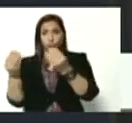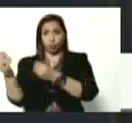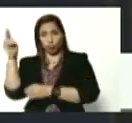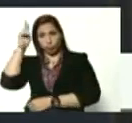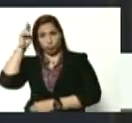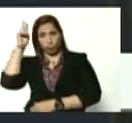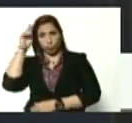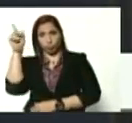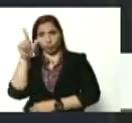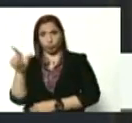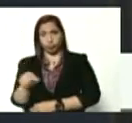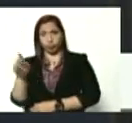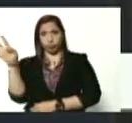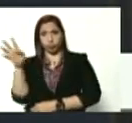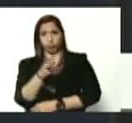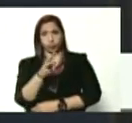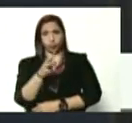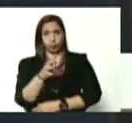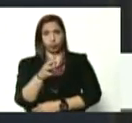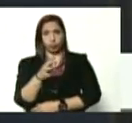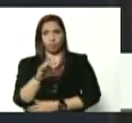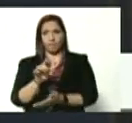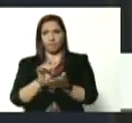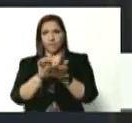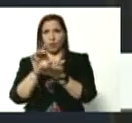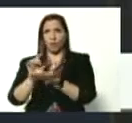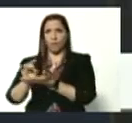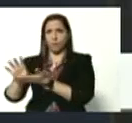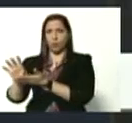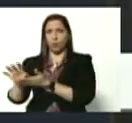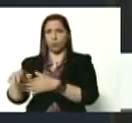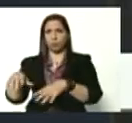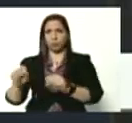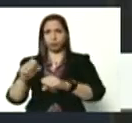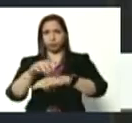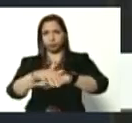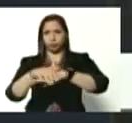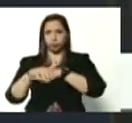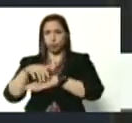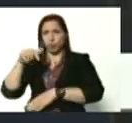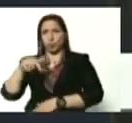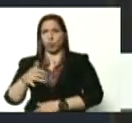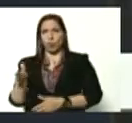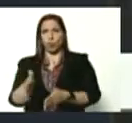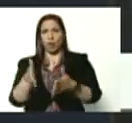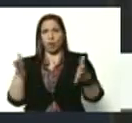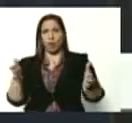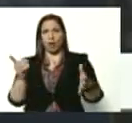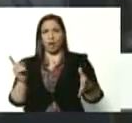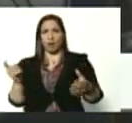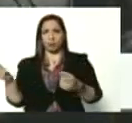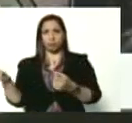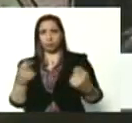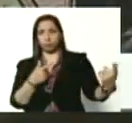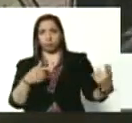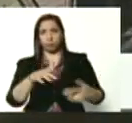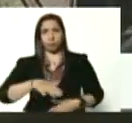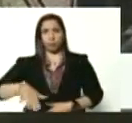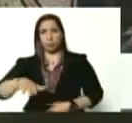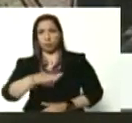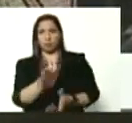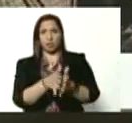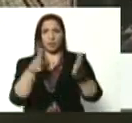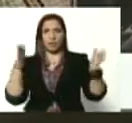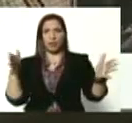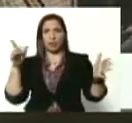de la zona en reclamación del esequibo han sido expulsados por el colonialismo británico y están hoy en la gran sabana un día conocerán la historia